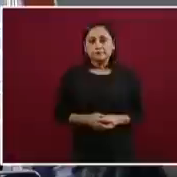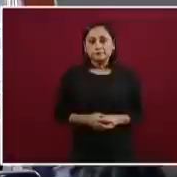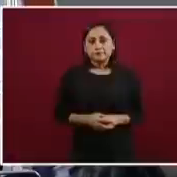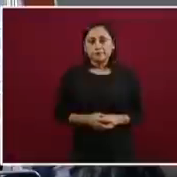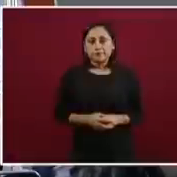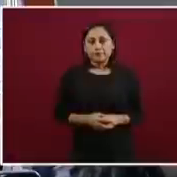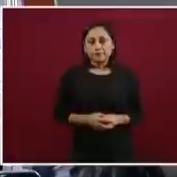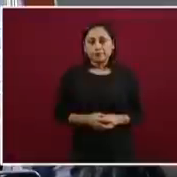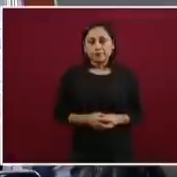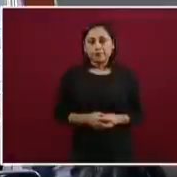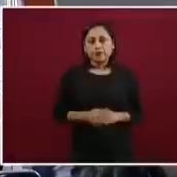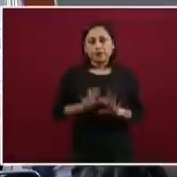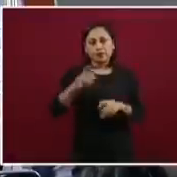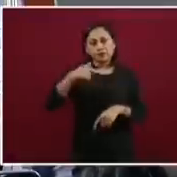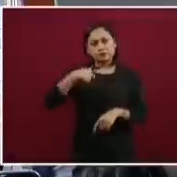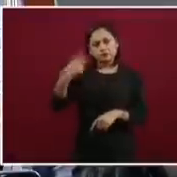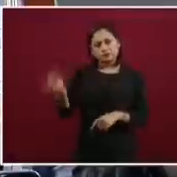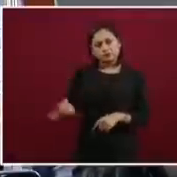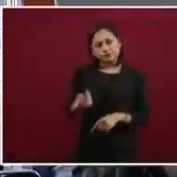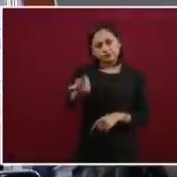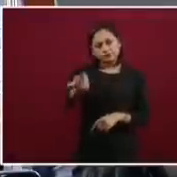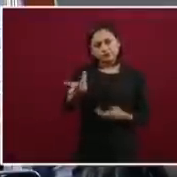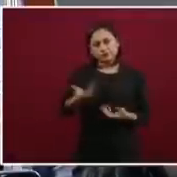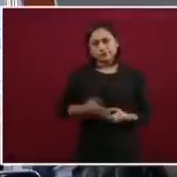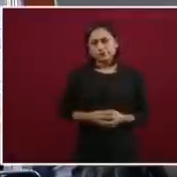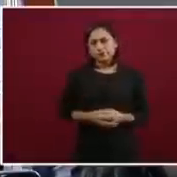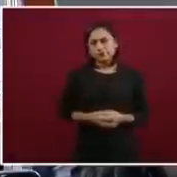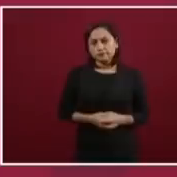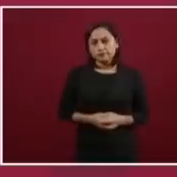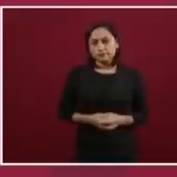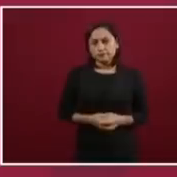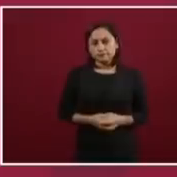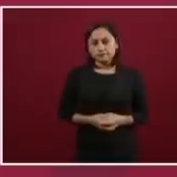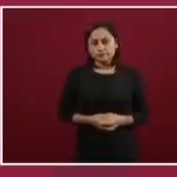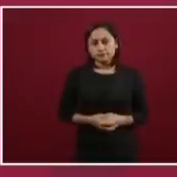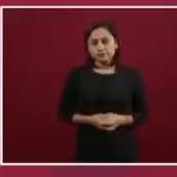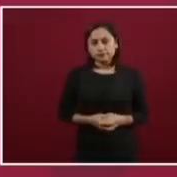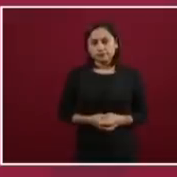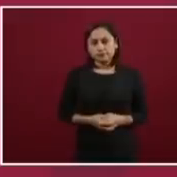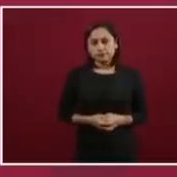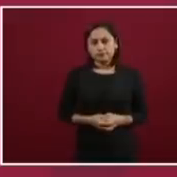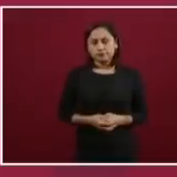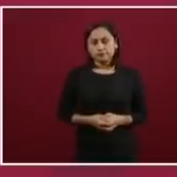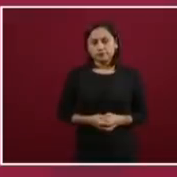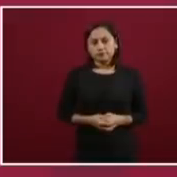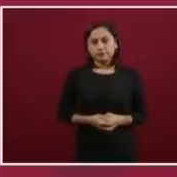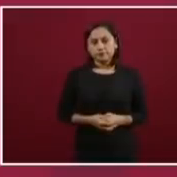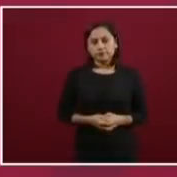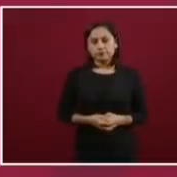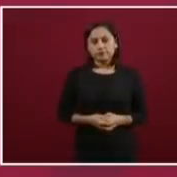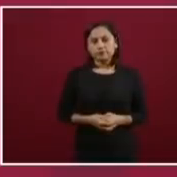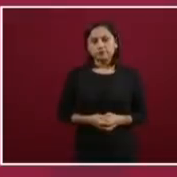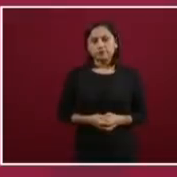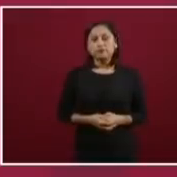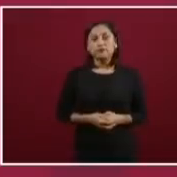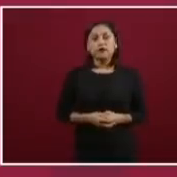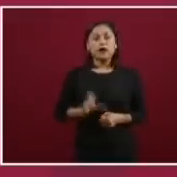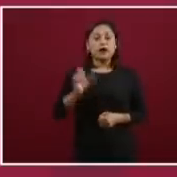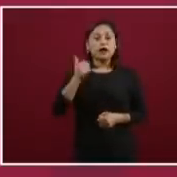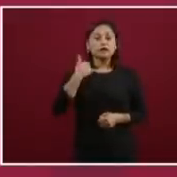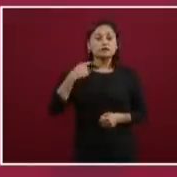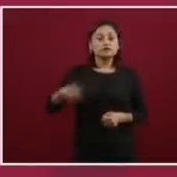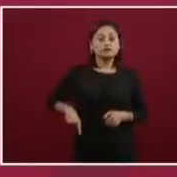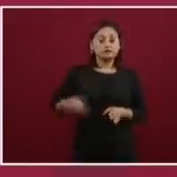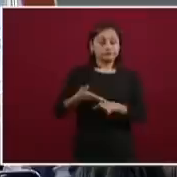yo les pregunto cuándo este declararon la guerra